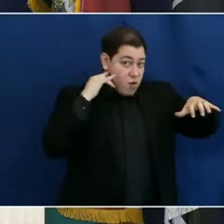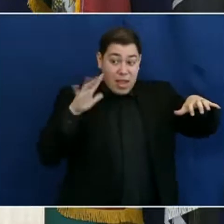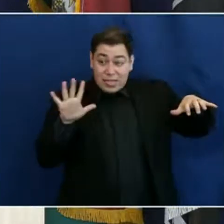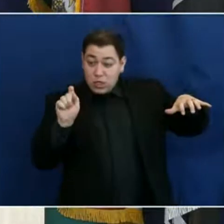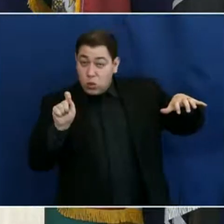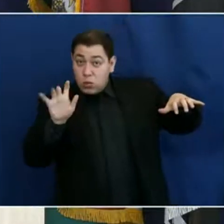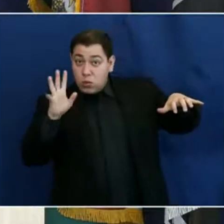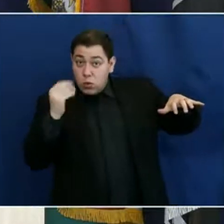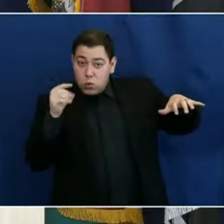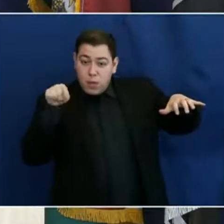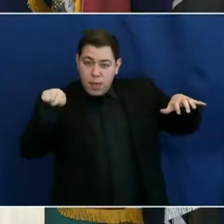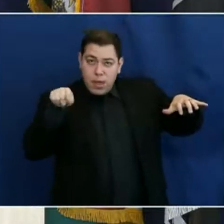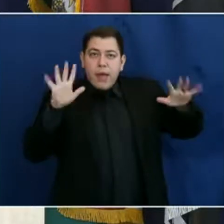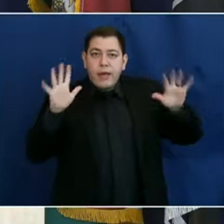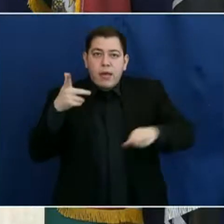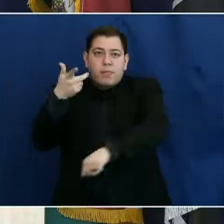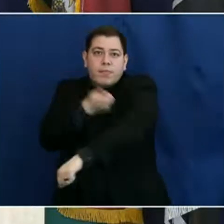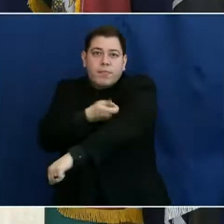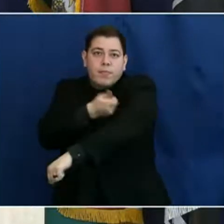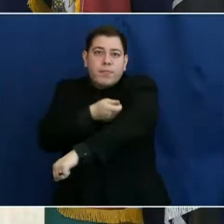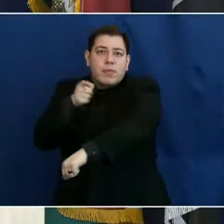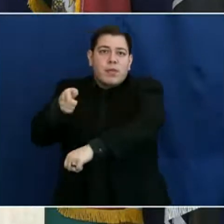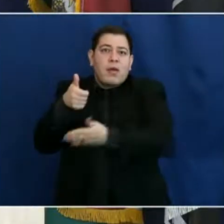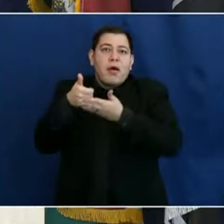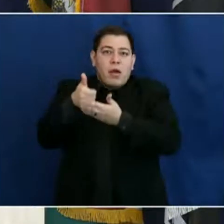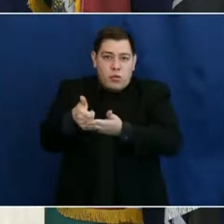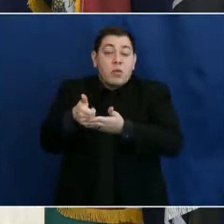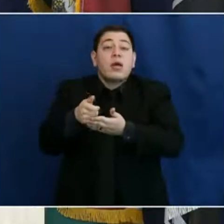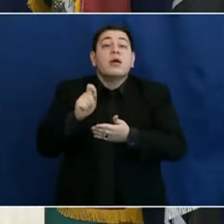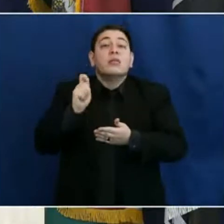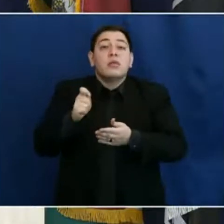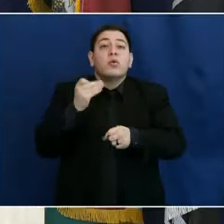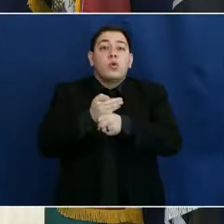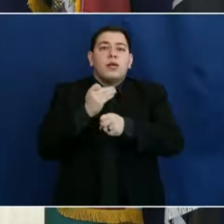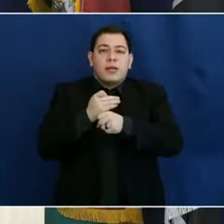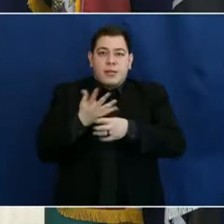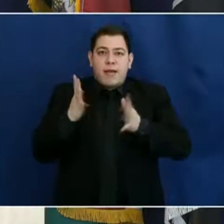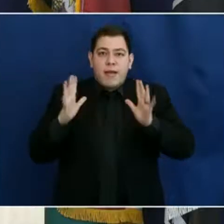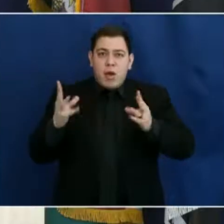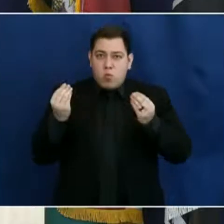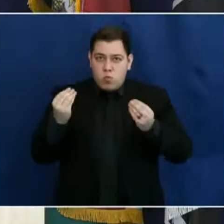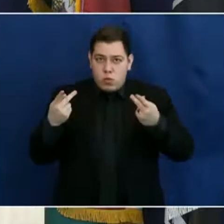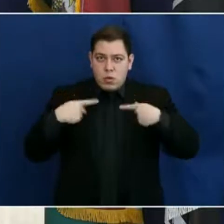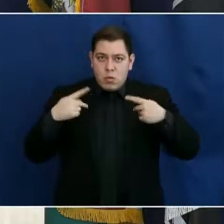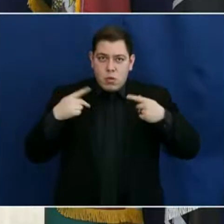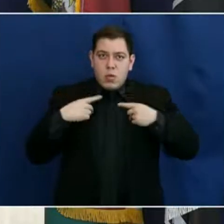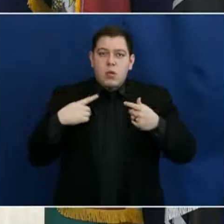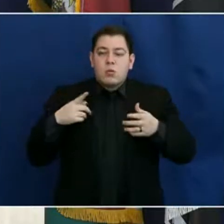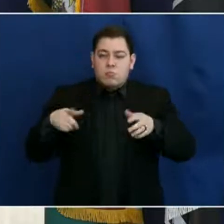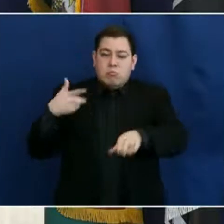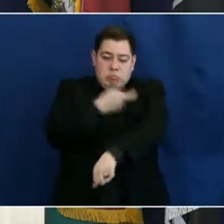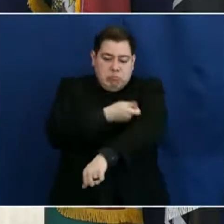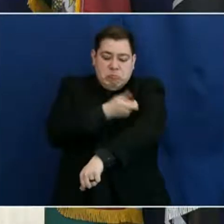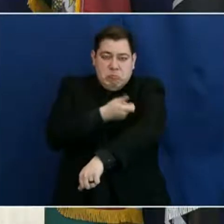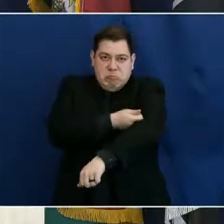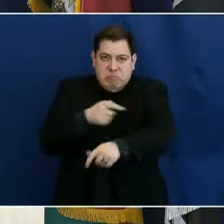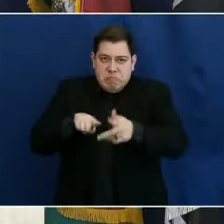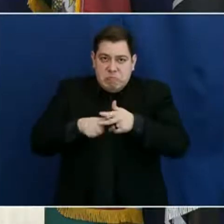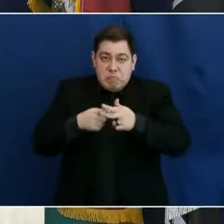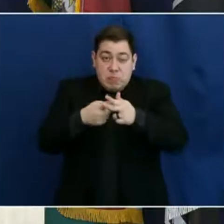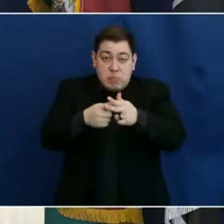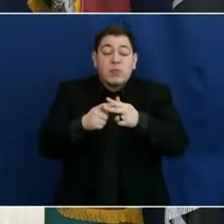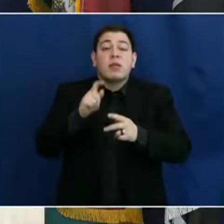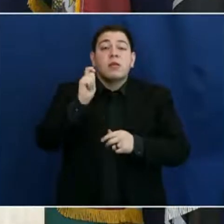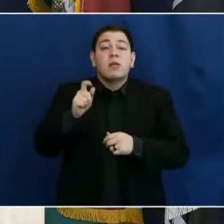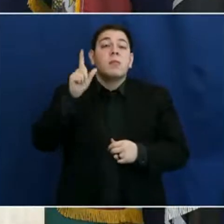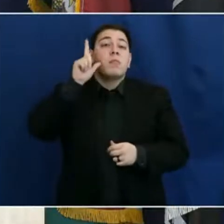personas del cuartil 1 del índice del lugar de salud. Debido a todos estos avances, a partir del miércoles 7 de abril, nuestro